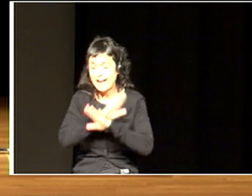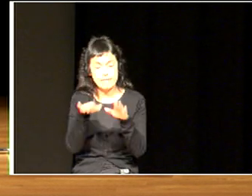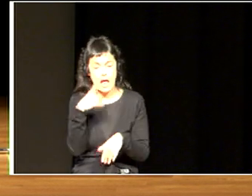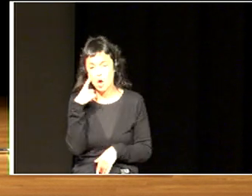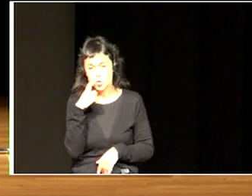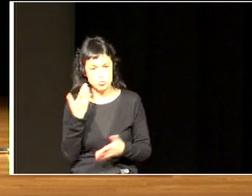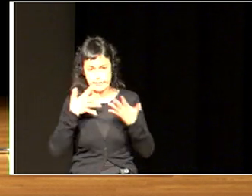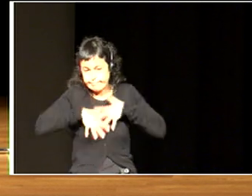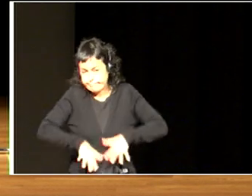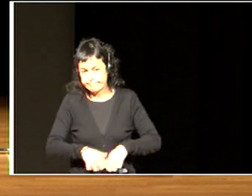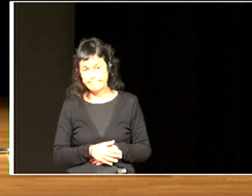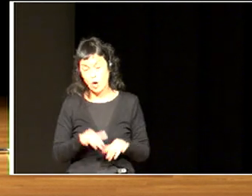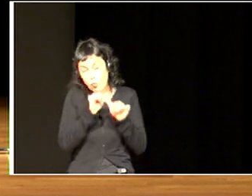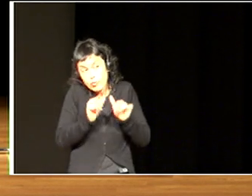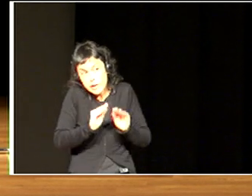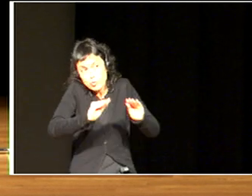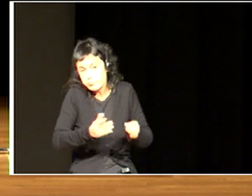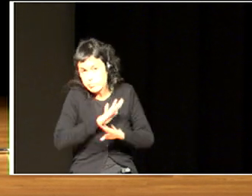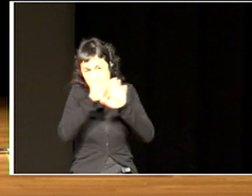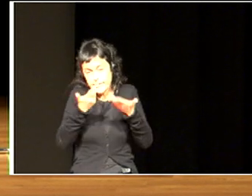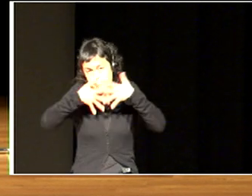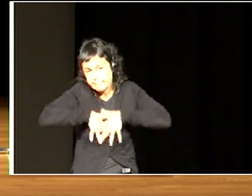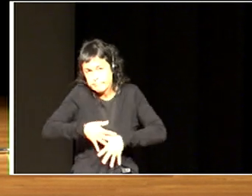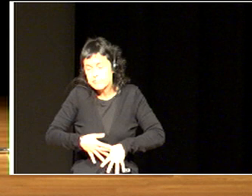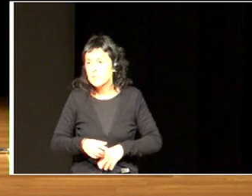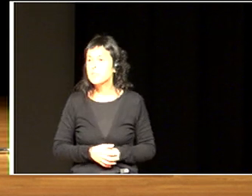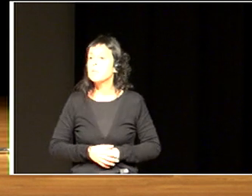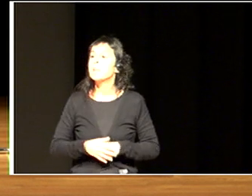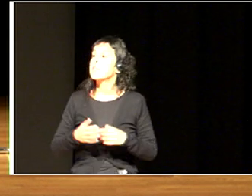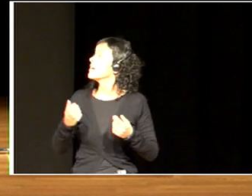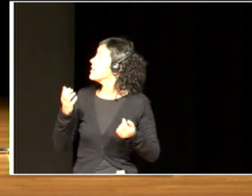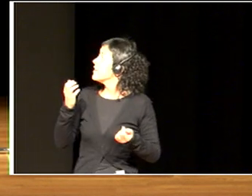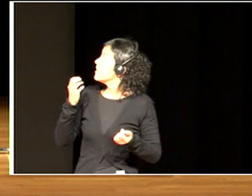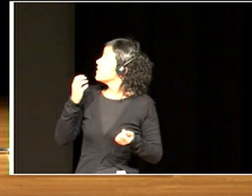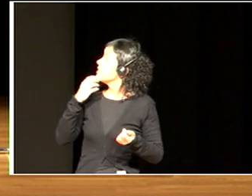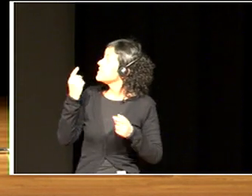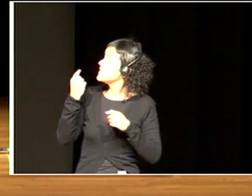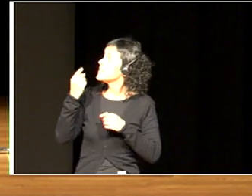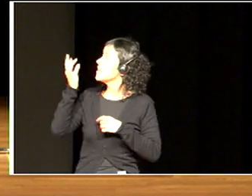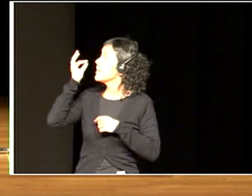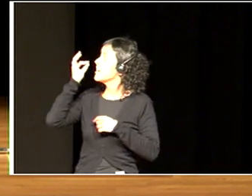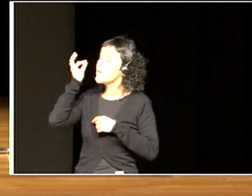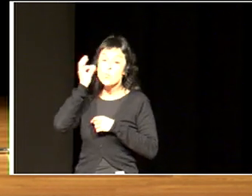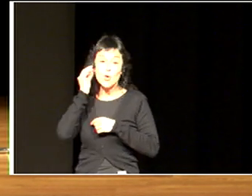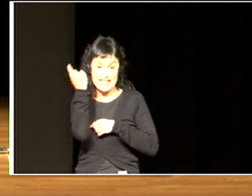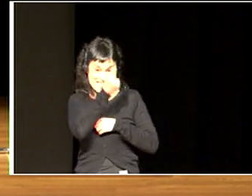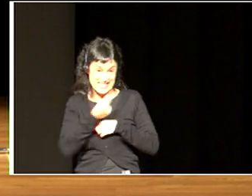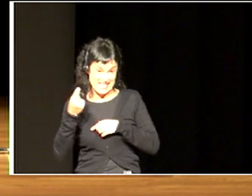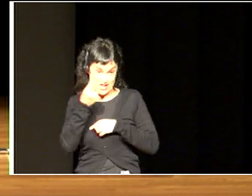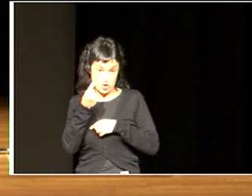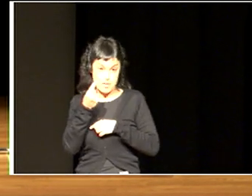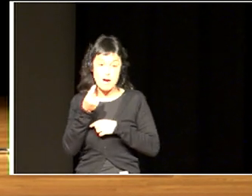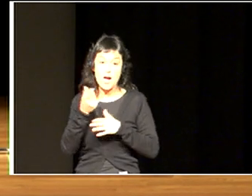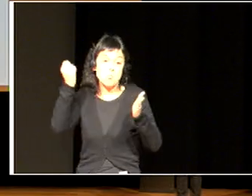sabes a tu manera si pusiéramos un dibujo para los estereotipos de las mujeres serían la animadora por